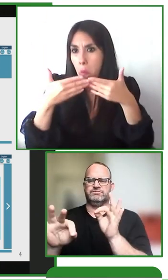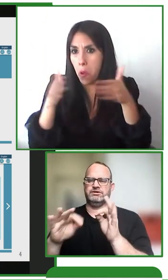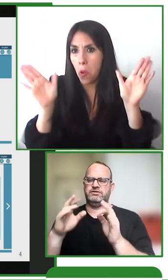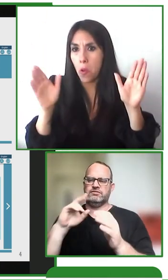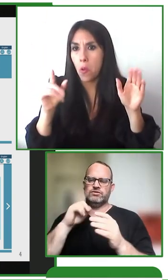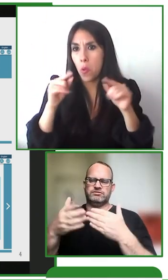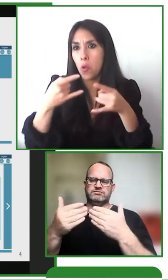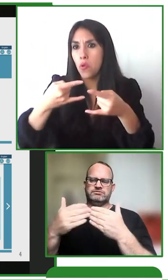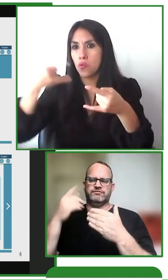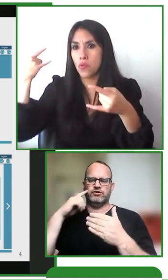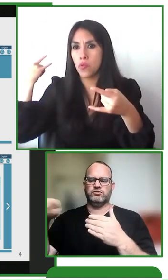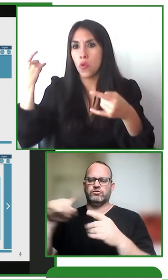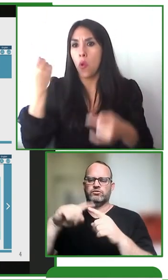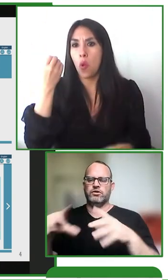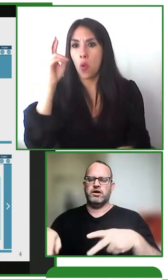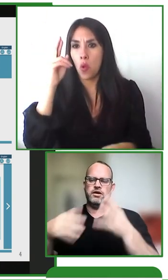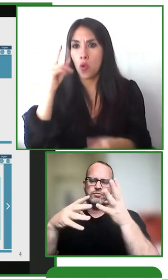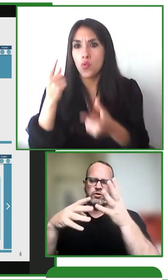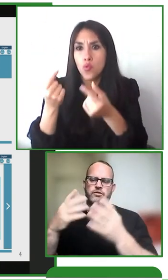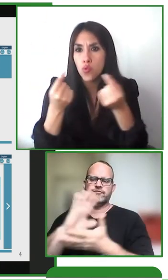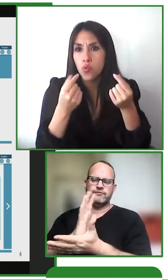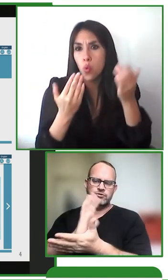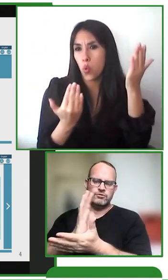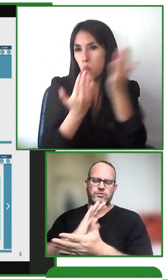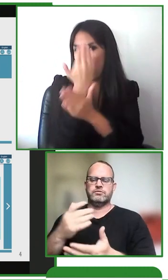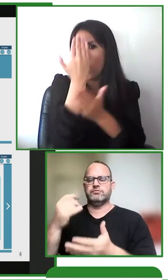en la parte de atrás de nuestra plataforma.